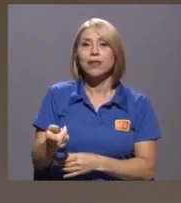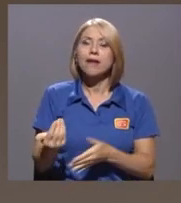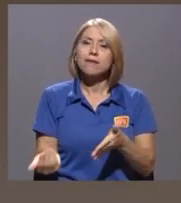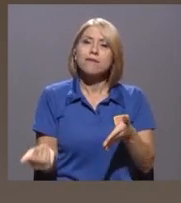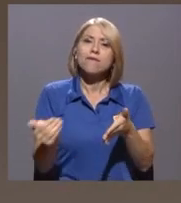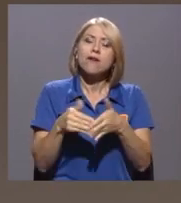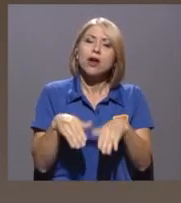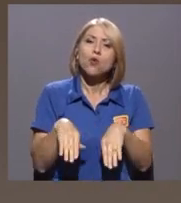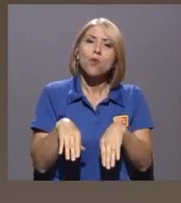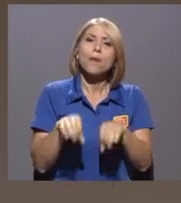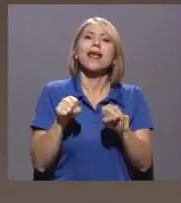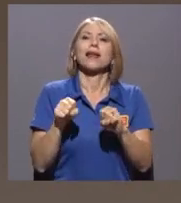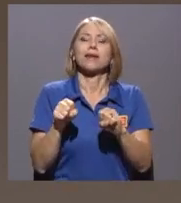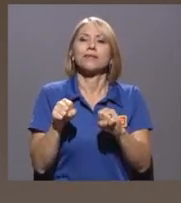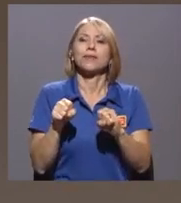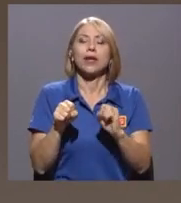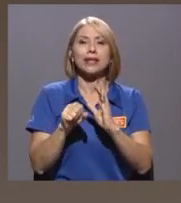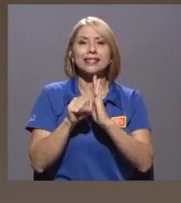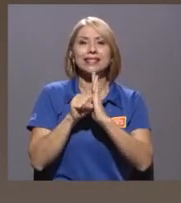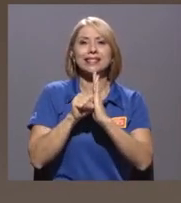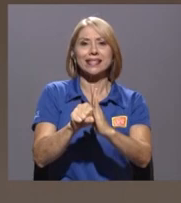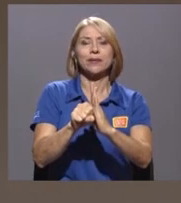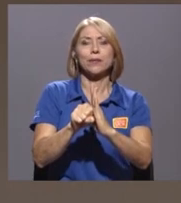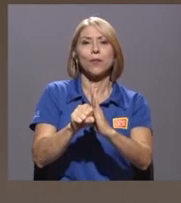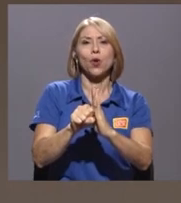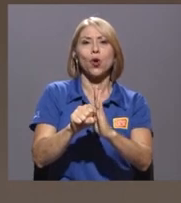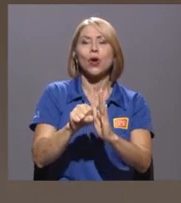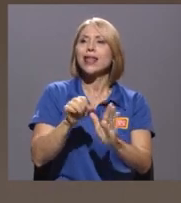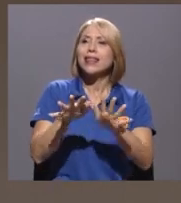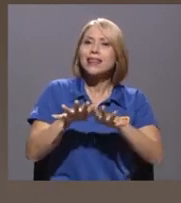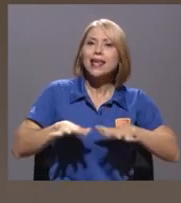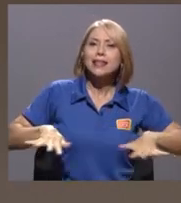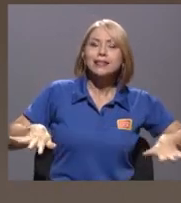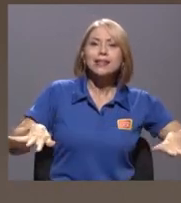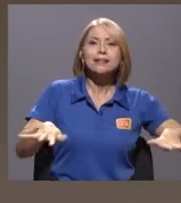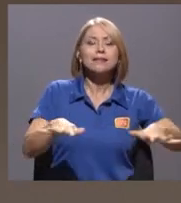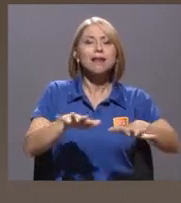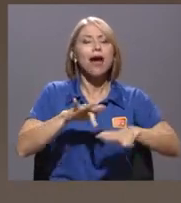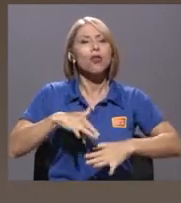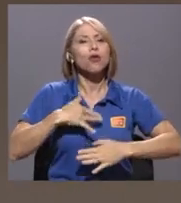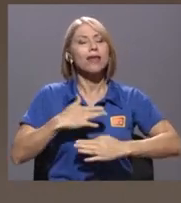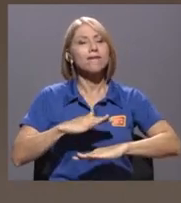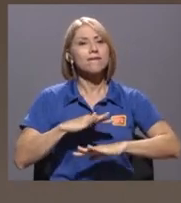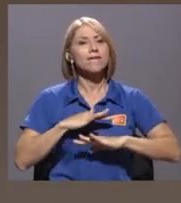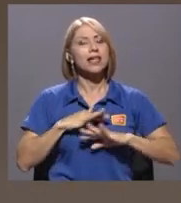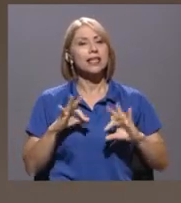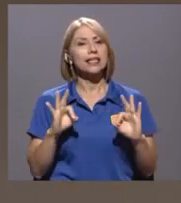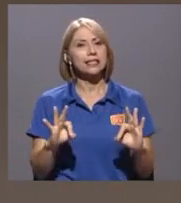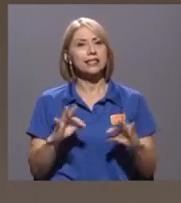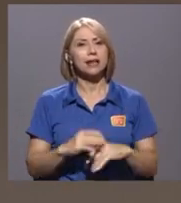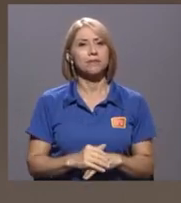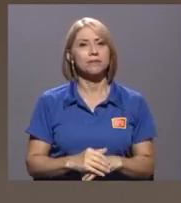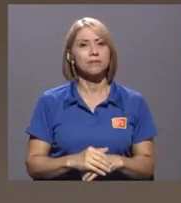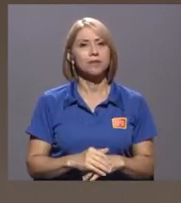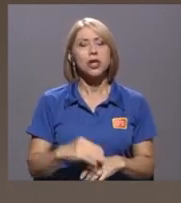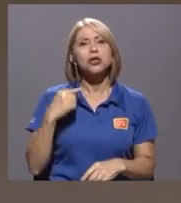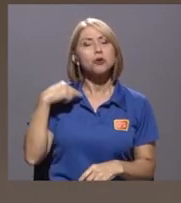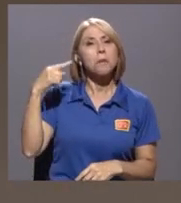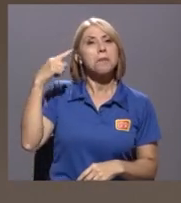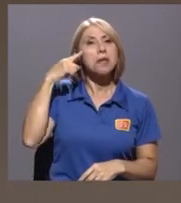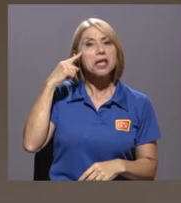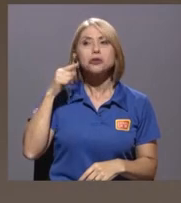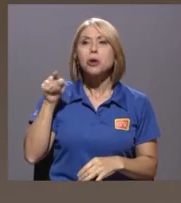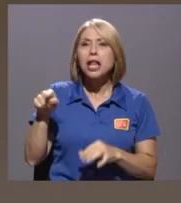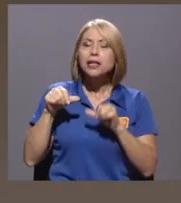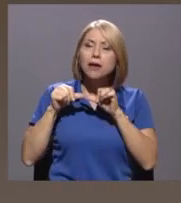símbolo de ese estado de bienestar entonces yo creo que no pasará de la